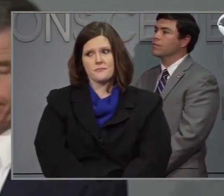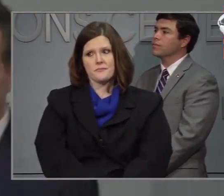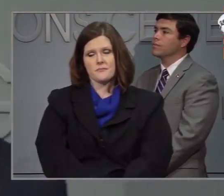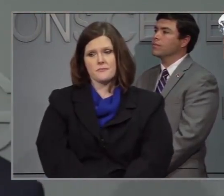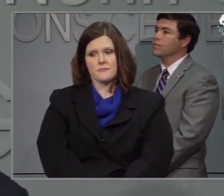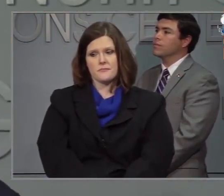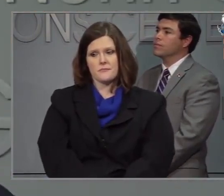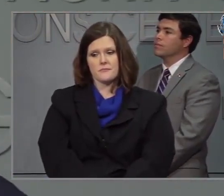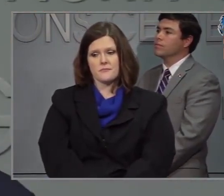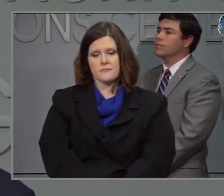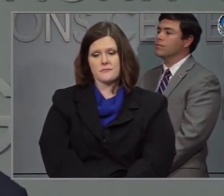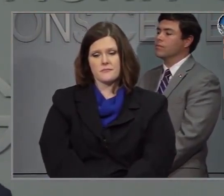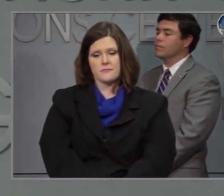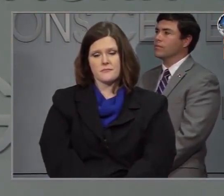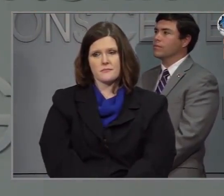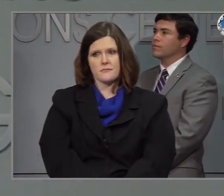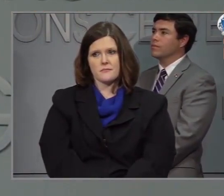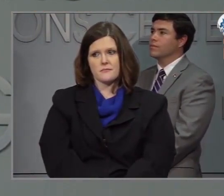necesitan